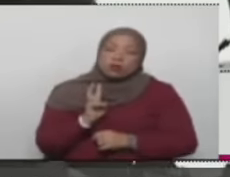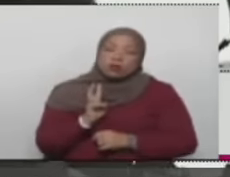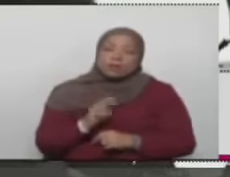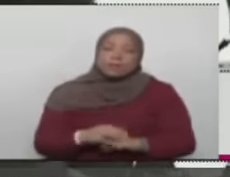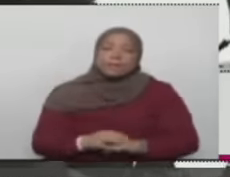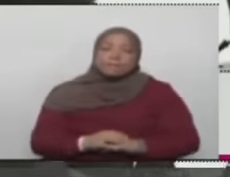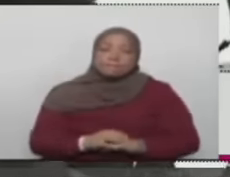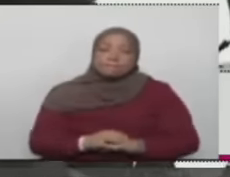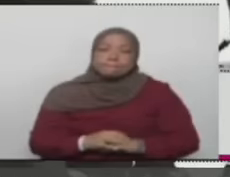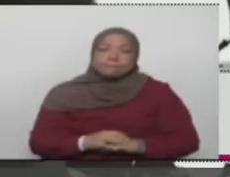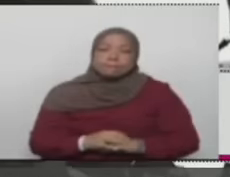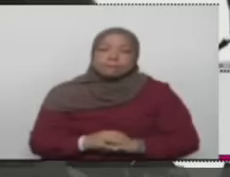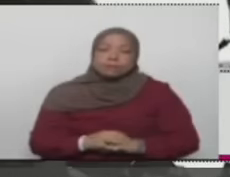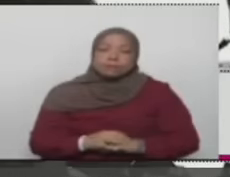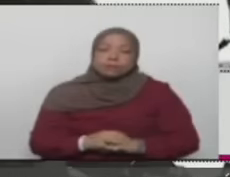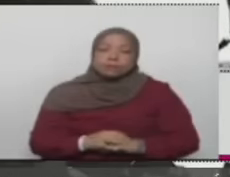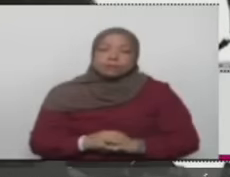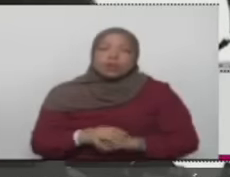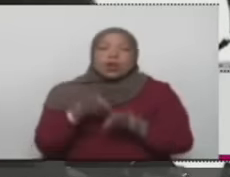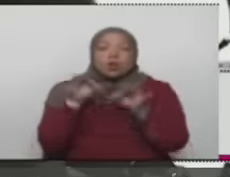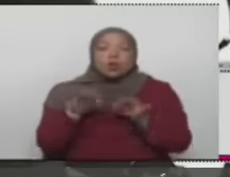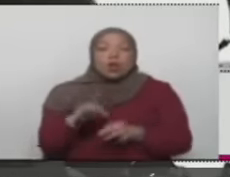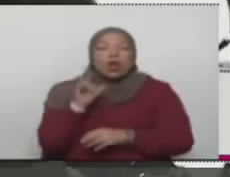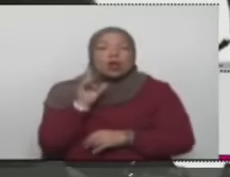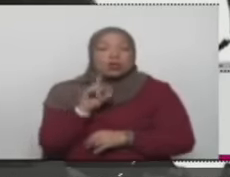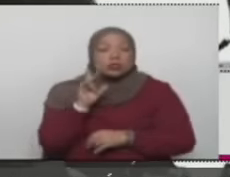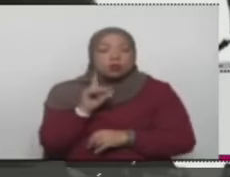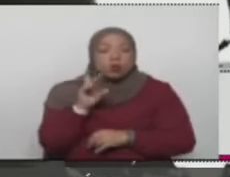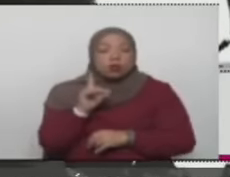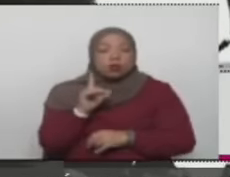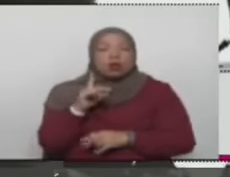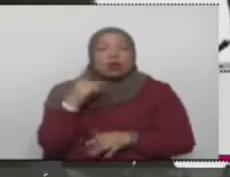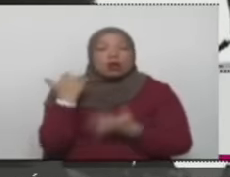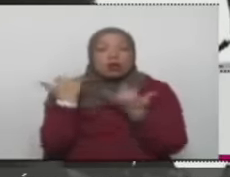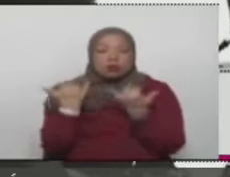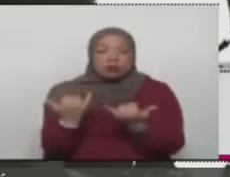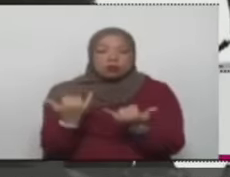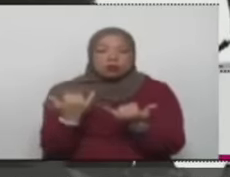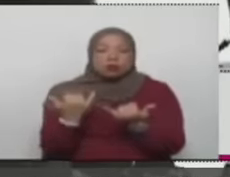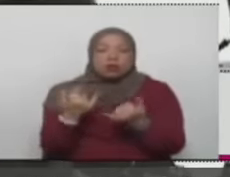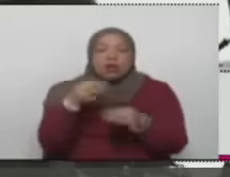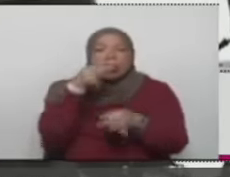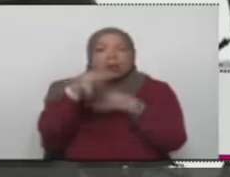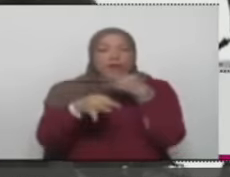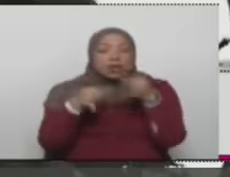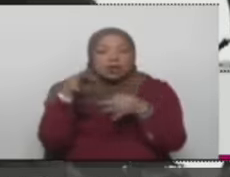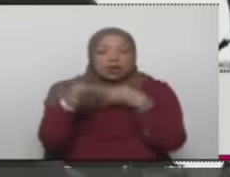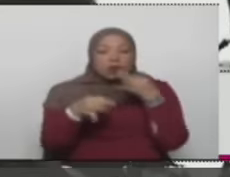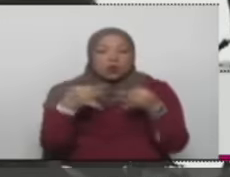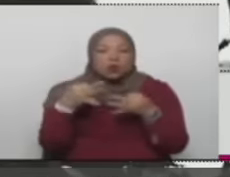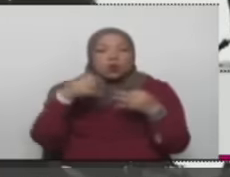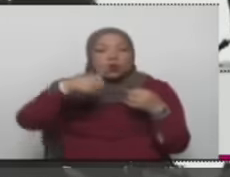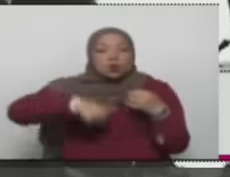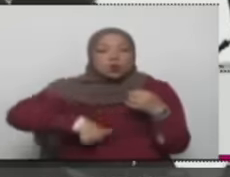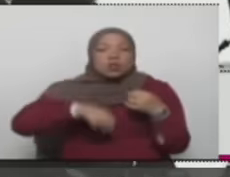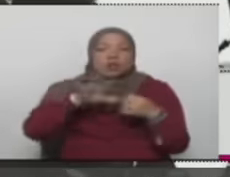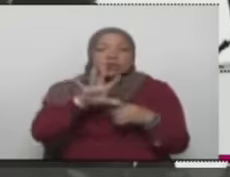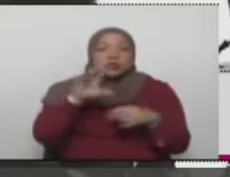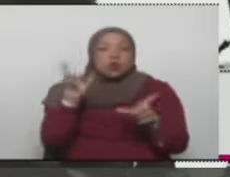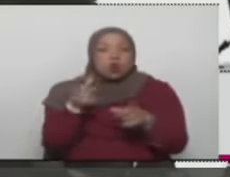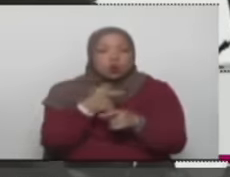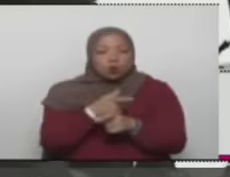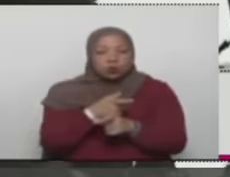Venezuela. Lo segundo que quisiera previamente señalar es que hoy es 5 de